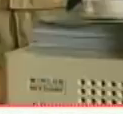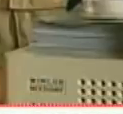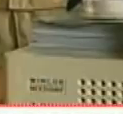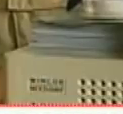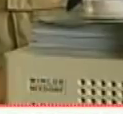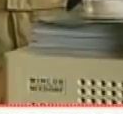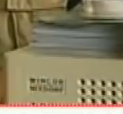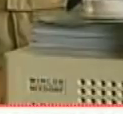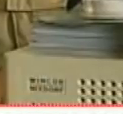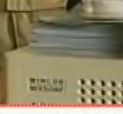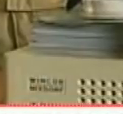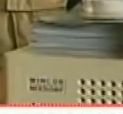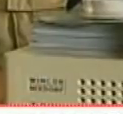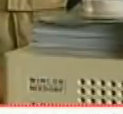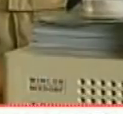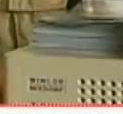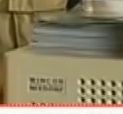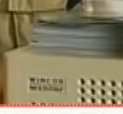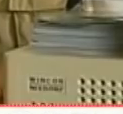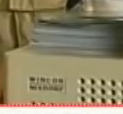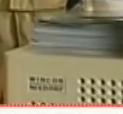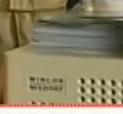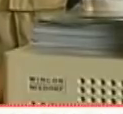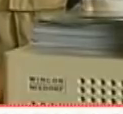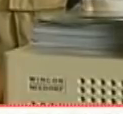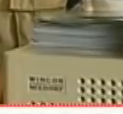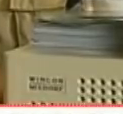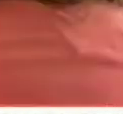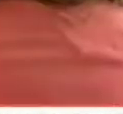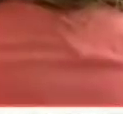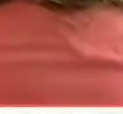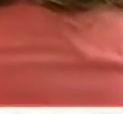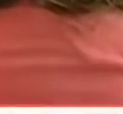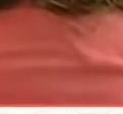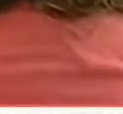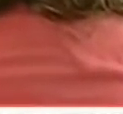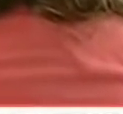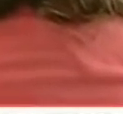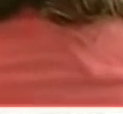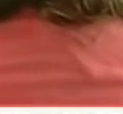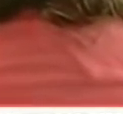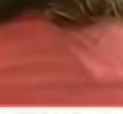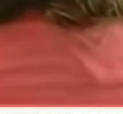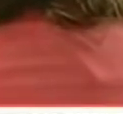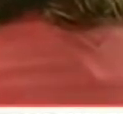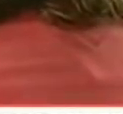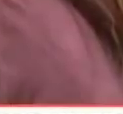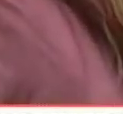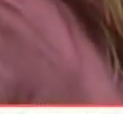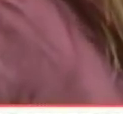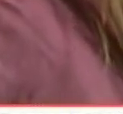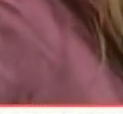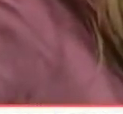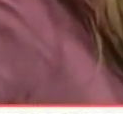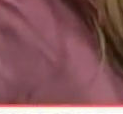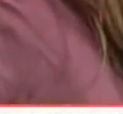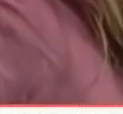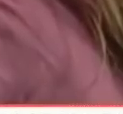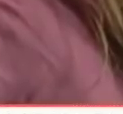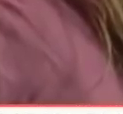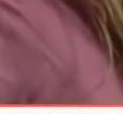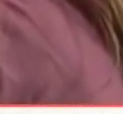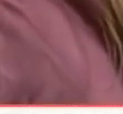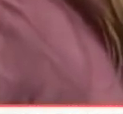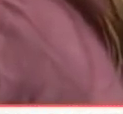bancarias. Venimos con un equipo de trabajo, pasamos varios días, les abrimos las cuentas, les establecemos los servicios